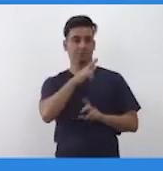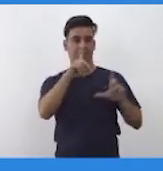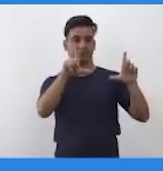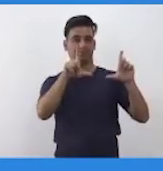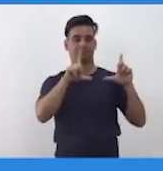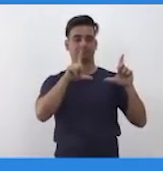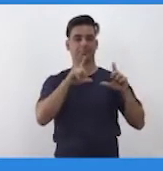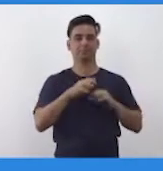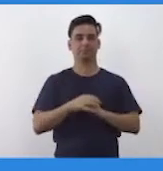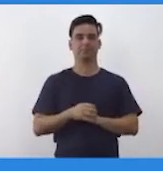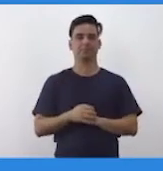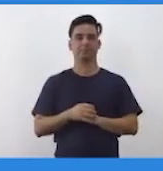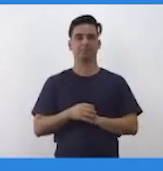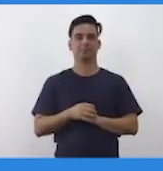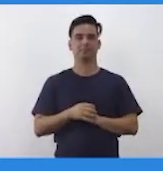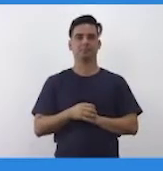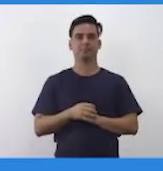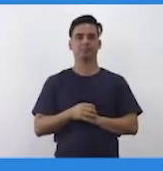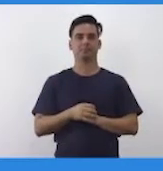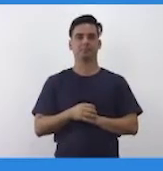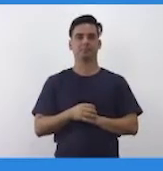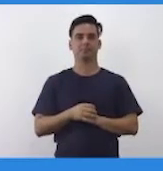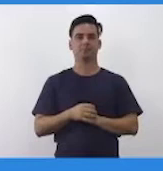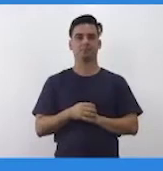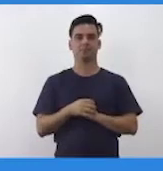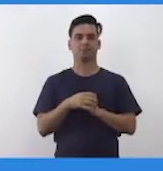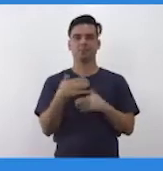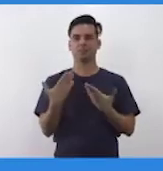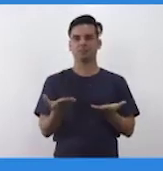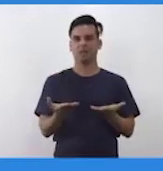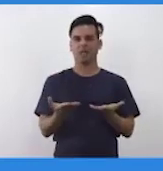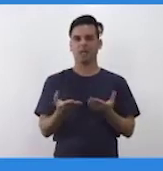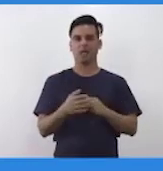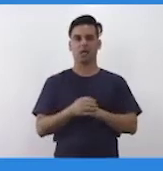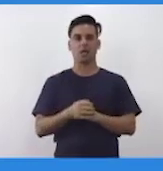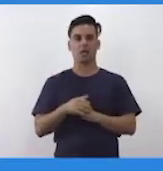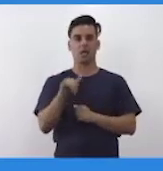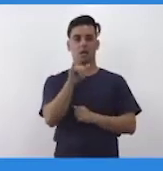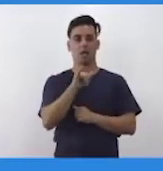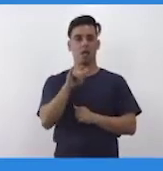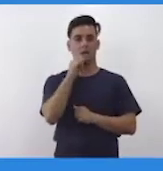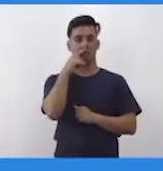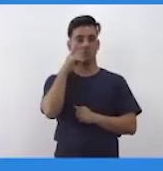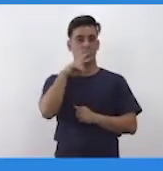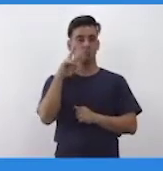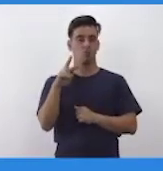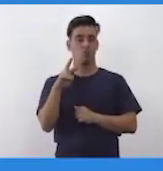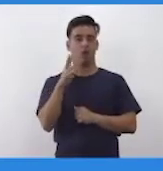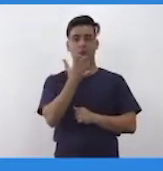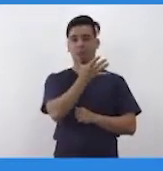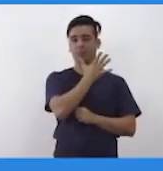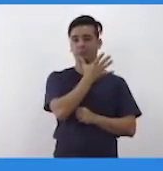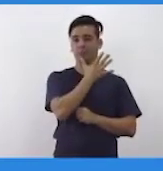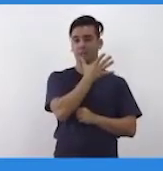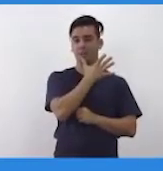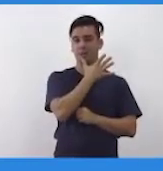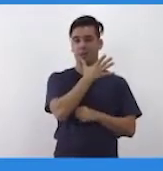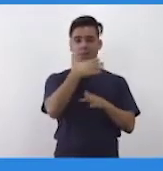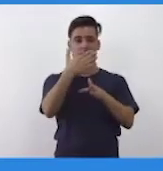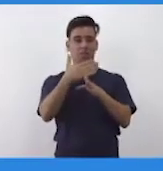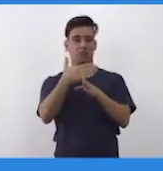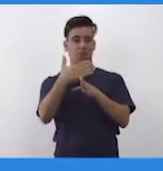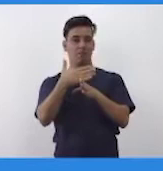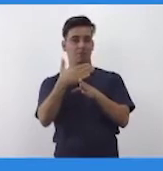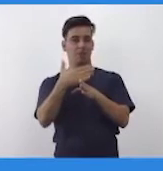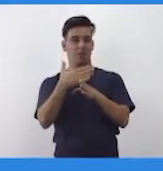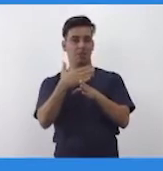pantalla, está dirigida a establecer semejanza y diferencia entre anabolismo